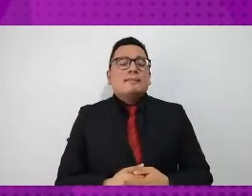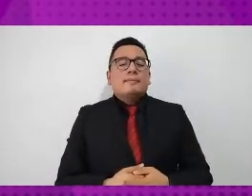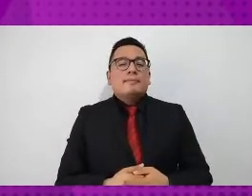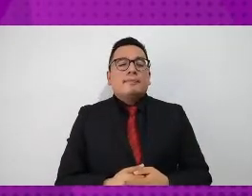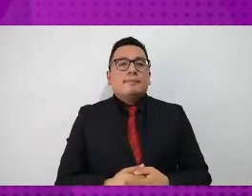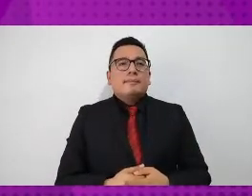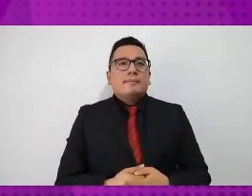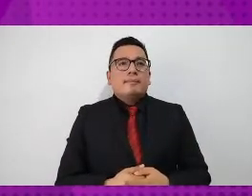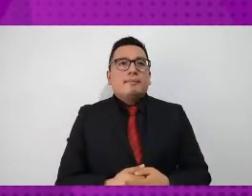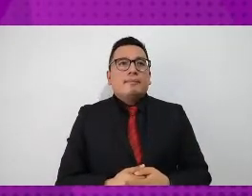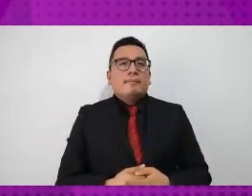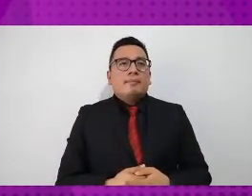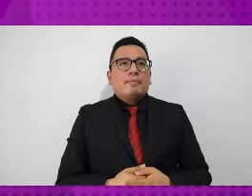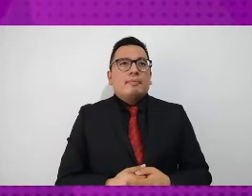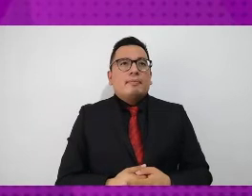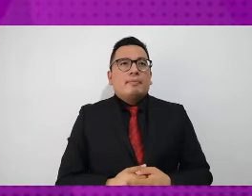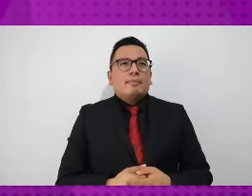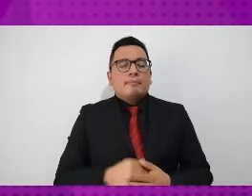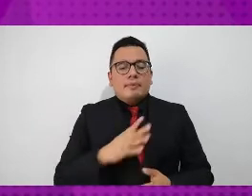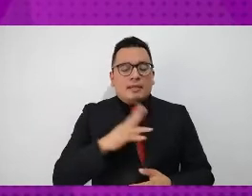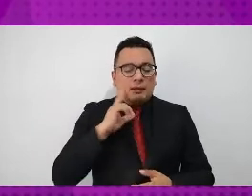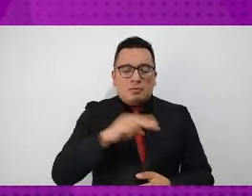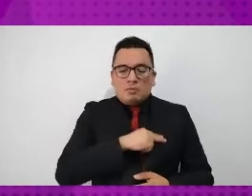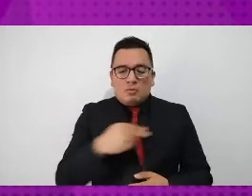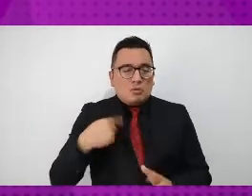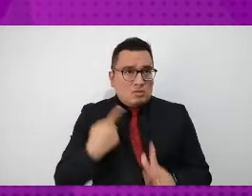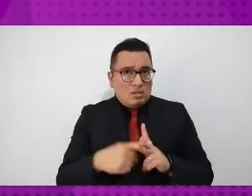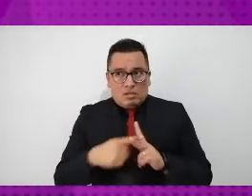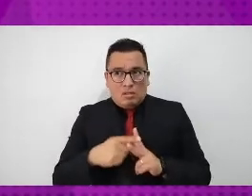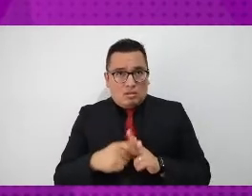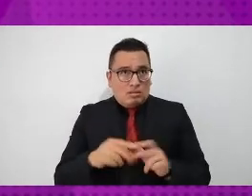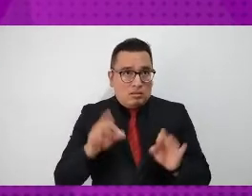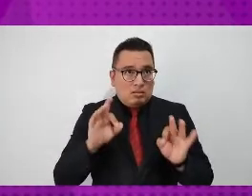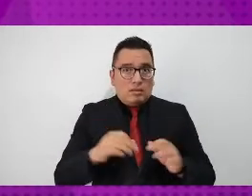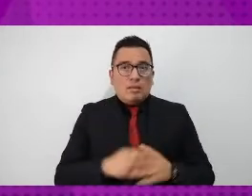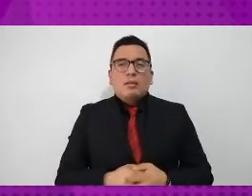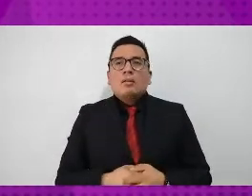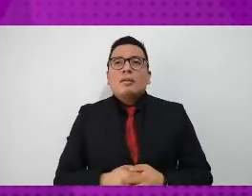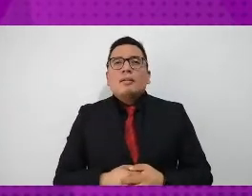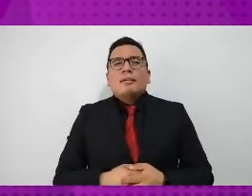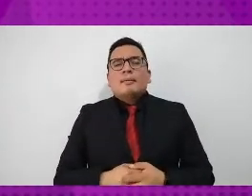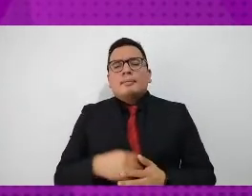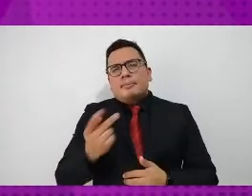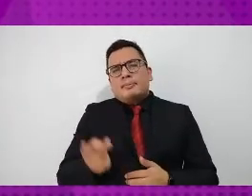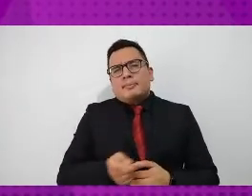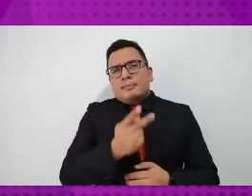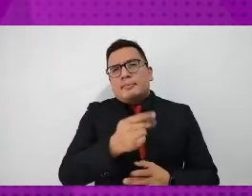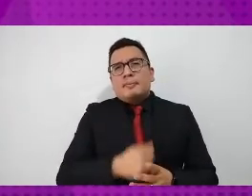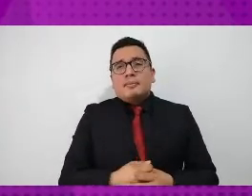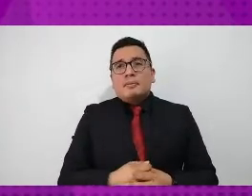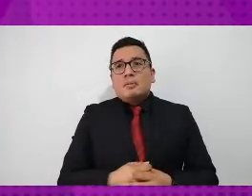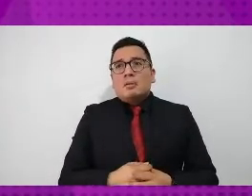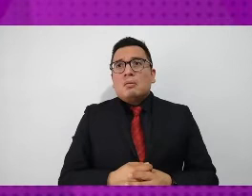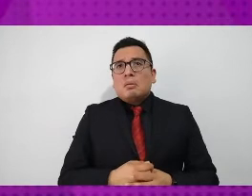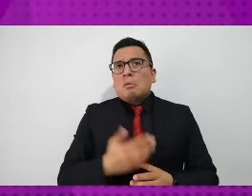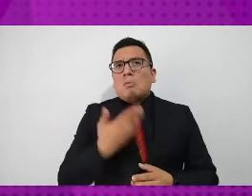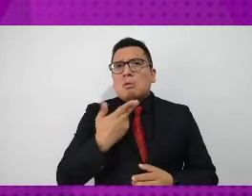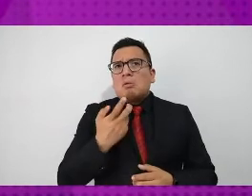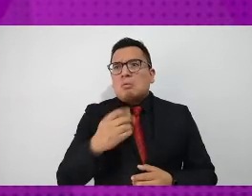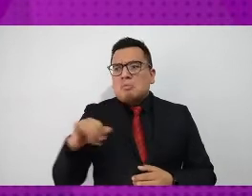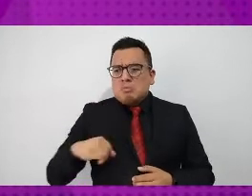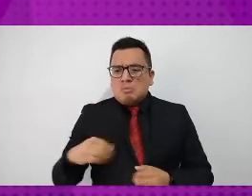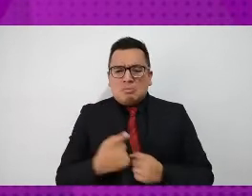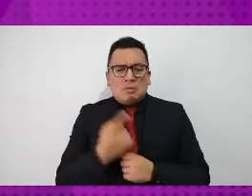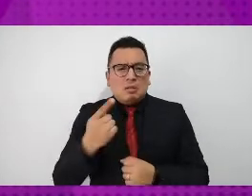menos 3 de aleatorio simple probabilístico y el resultado de manera hay varios resultados muy